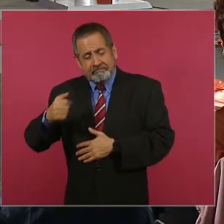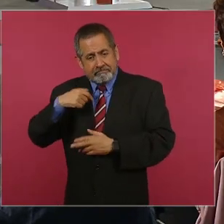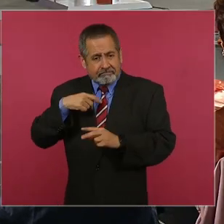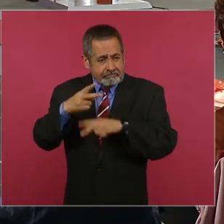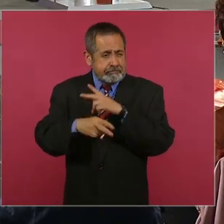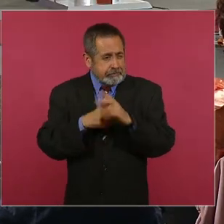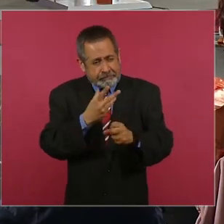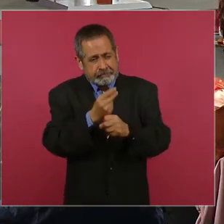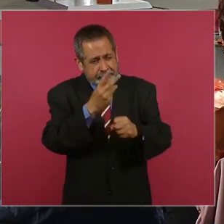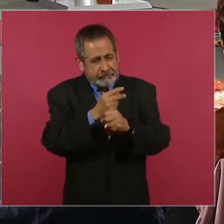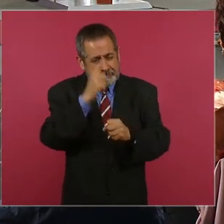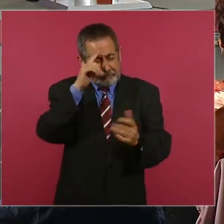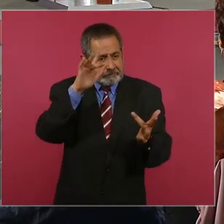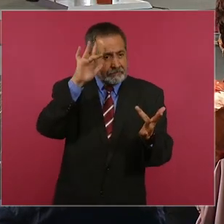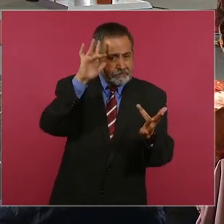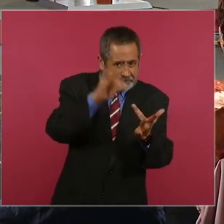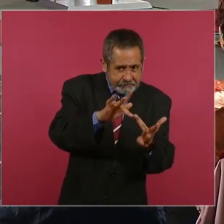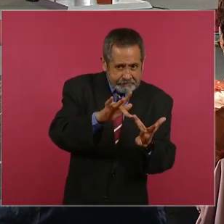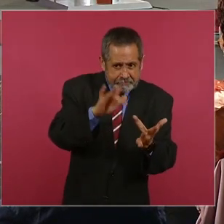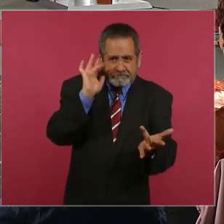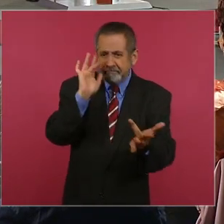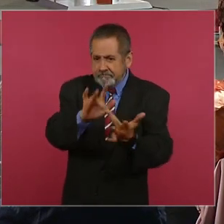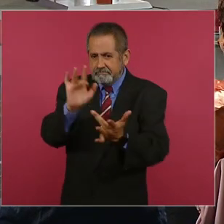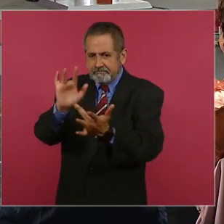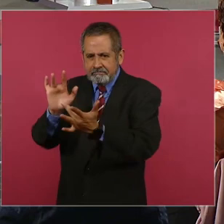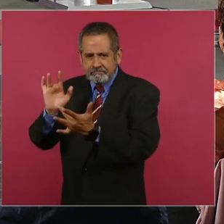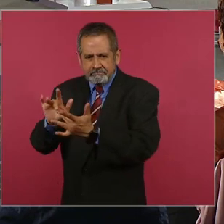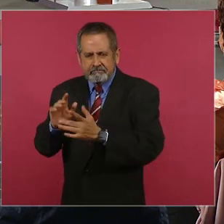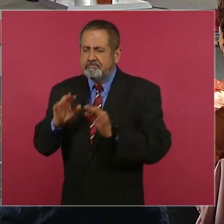para conectar pero ya se tiene la energía